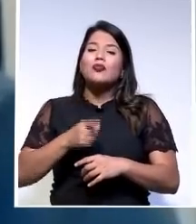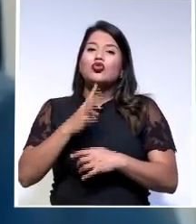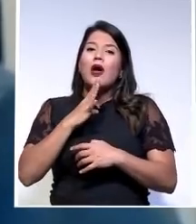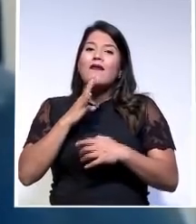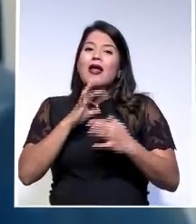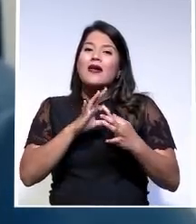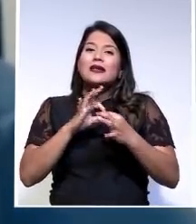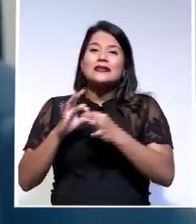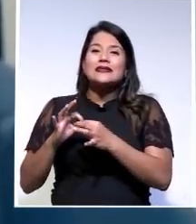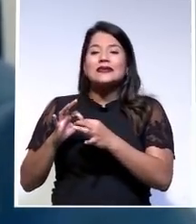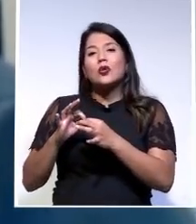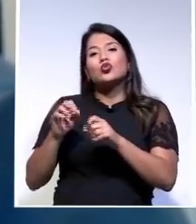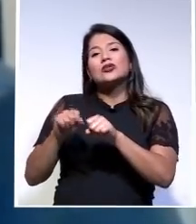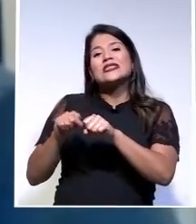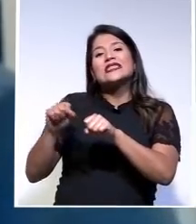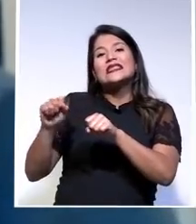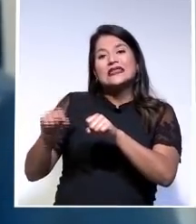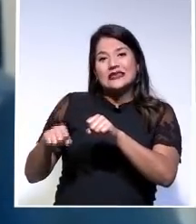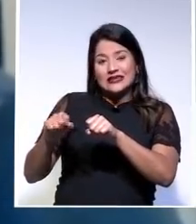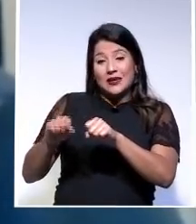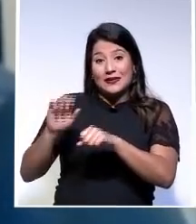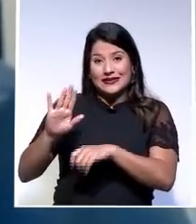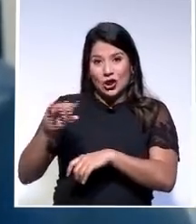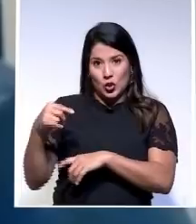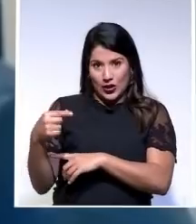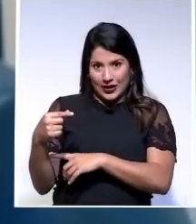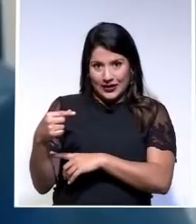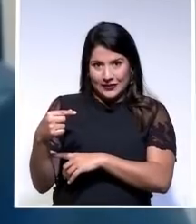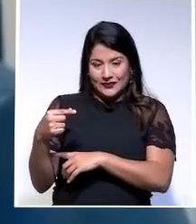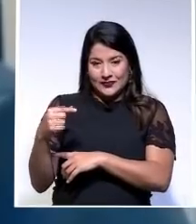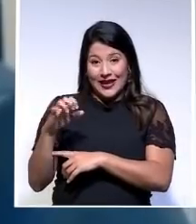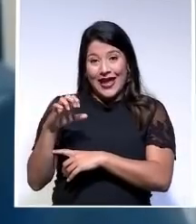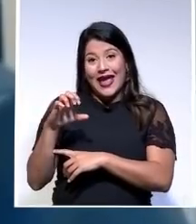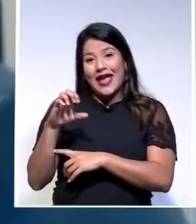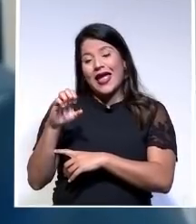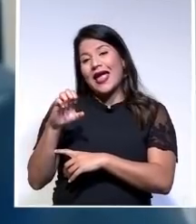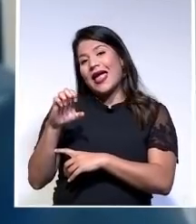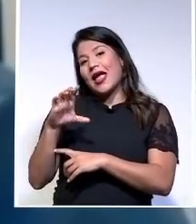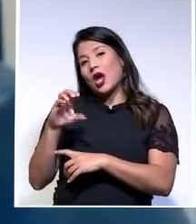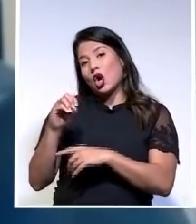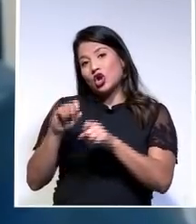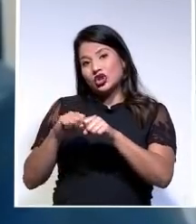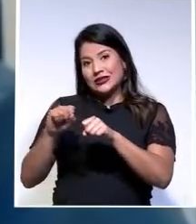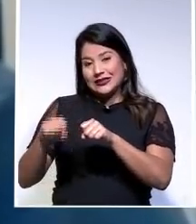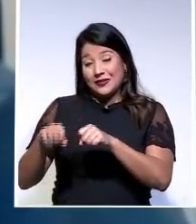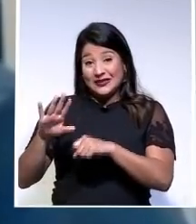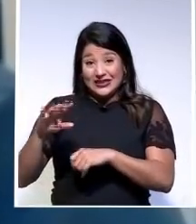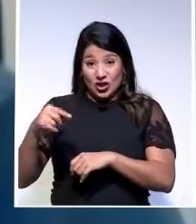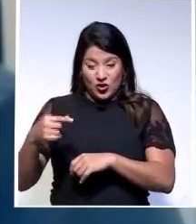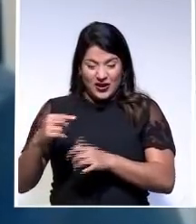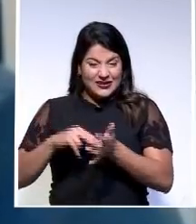de ecosistema 5G. Es decir, todo lo que va